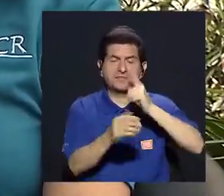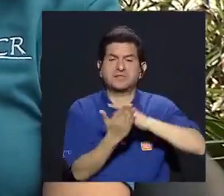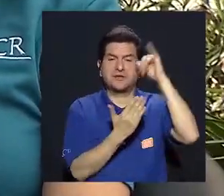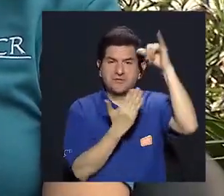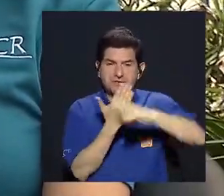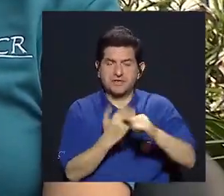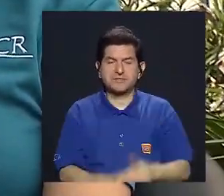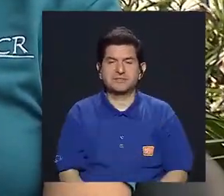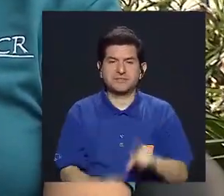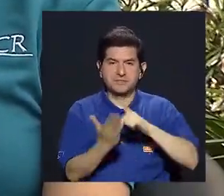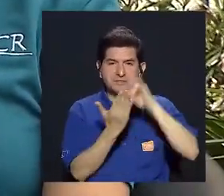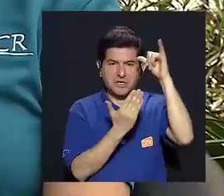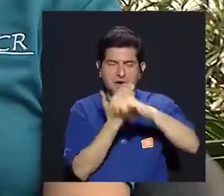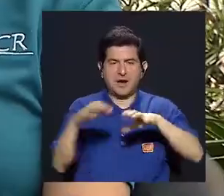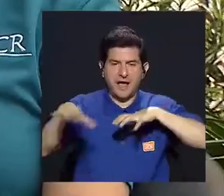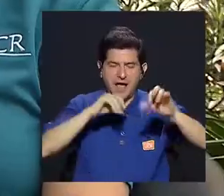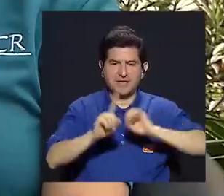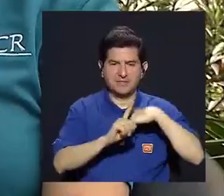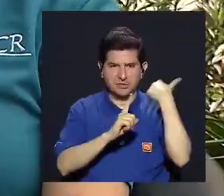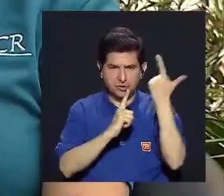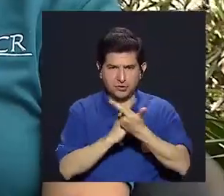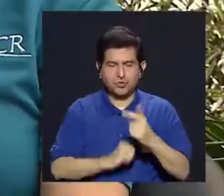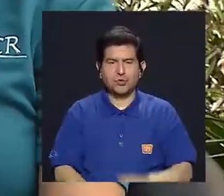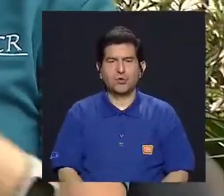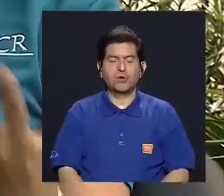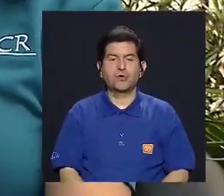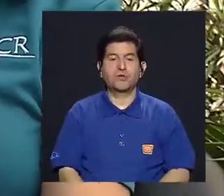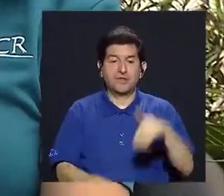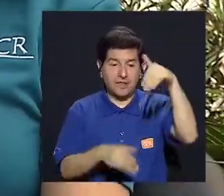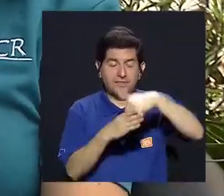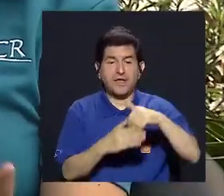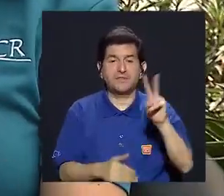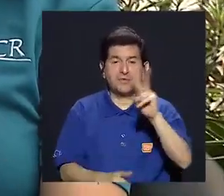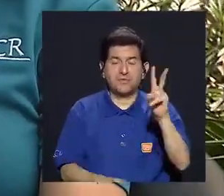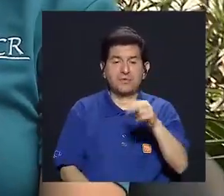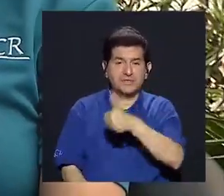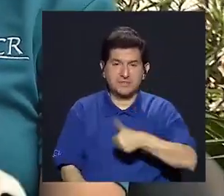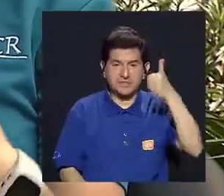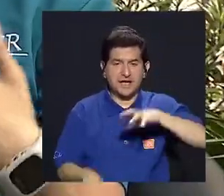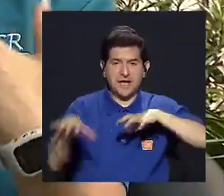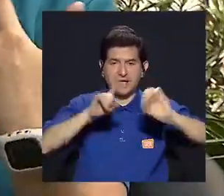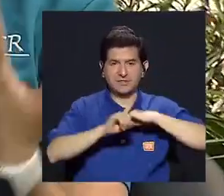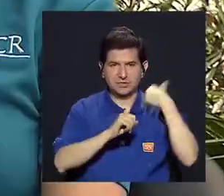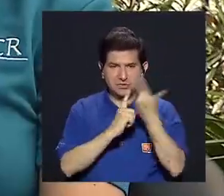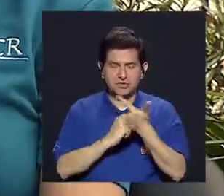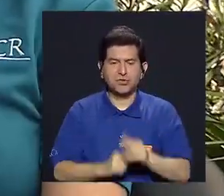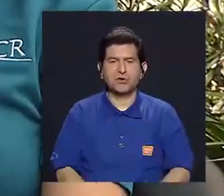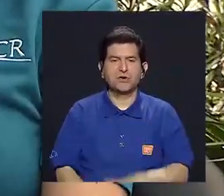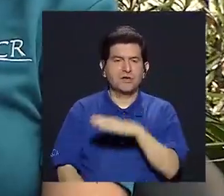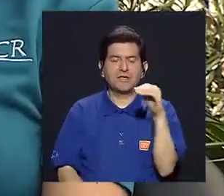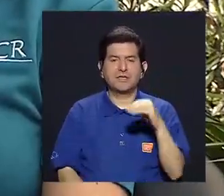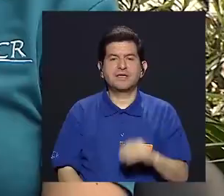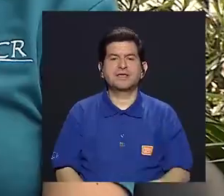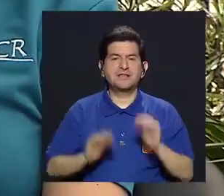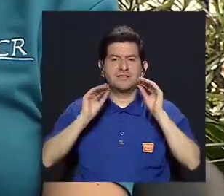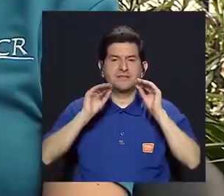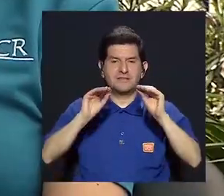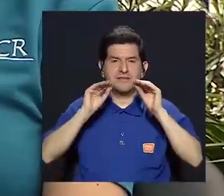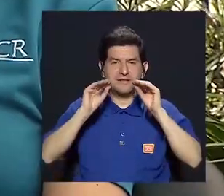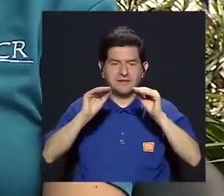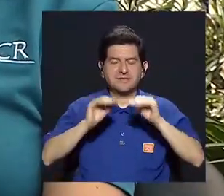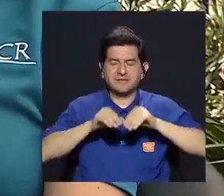este proyecto como un proyecto de acción social es un proyecto que esté inscrito en la vicerrectoría acción social y es un proyecto extensión docente